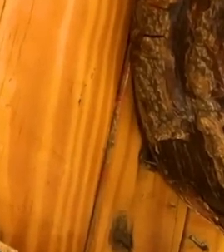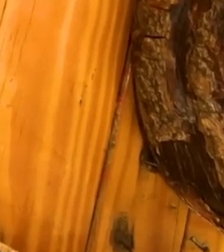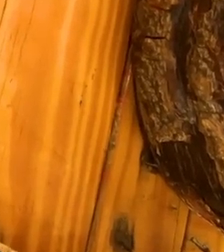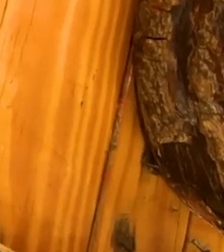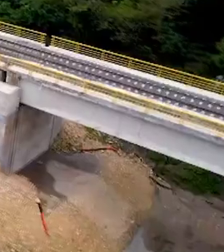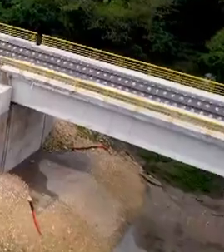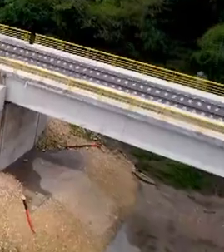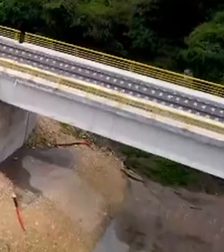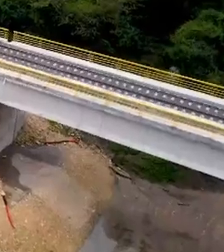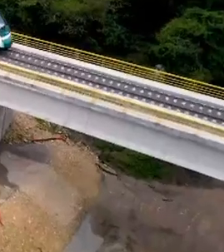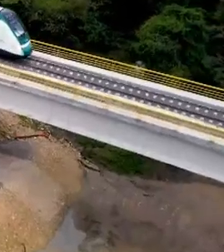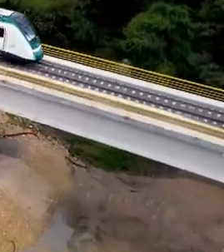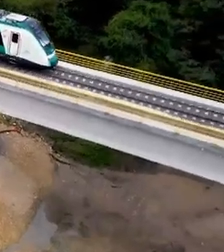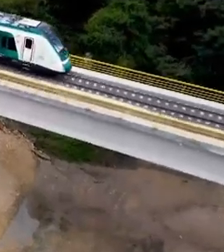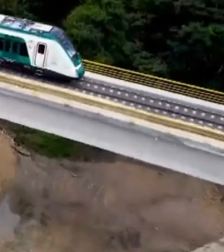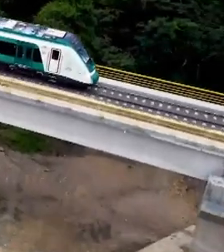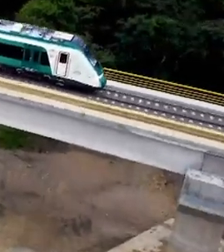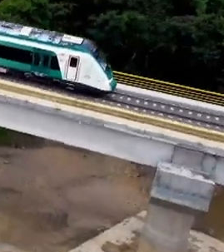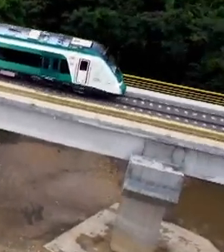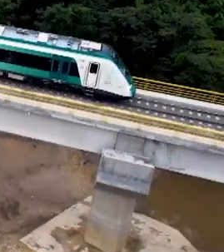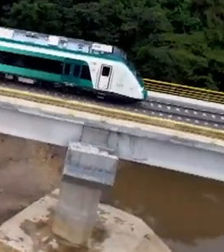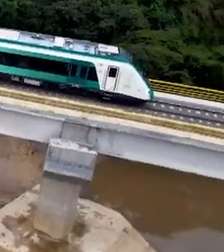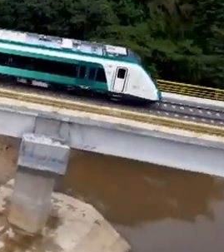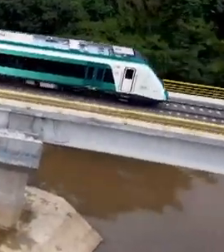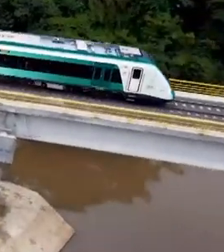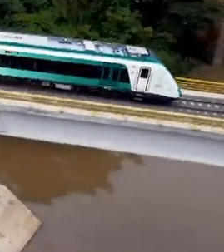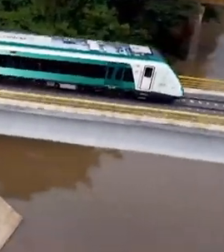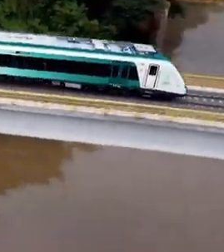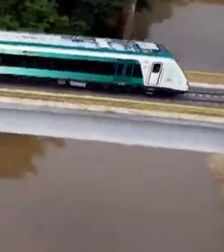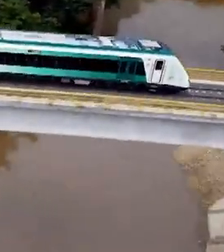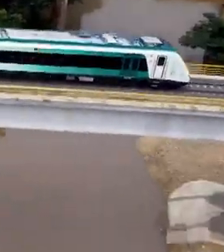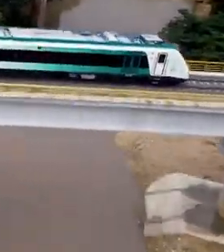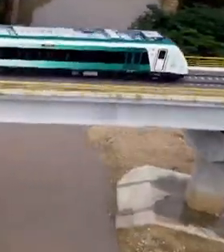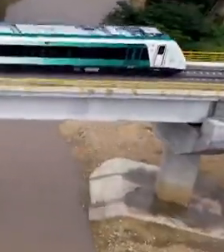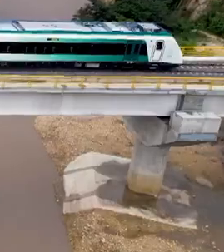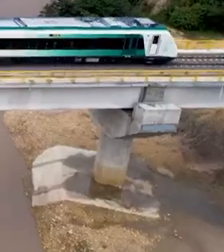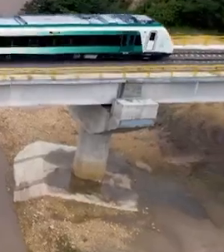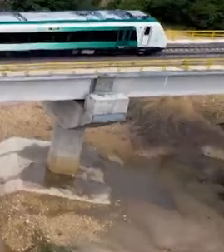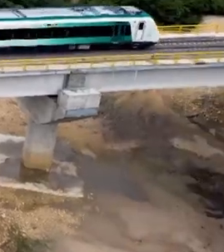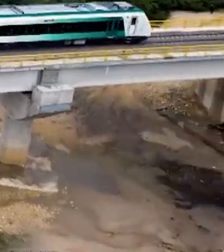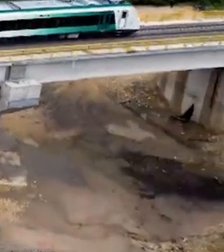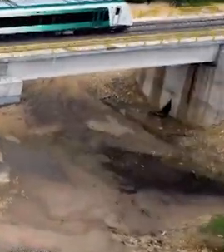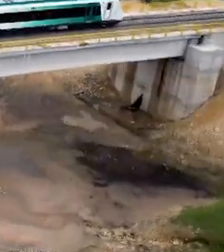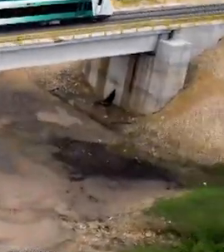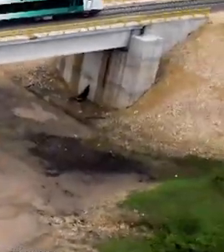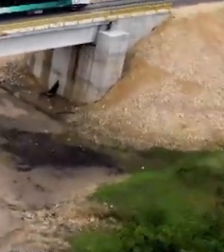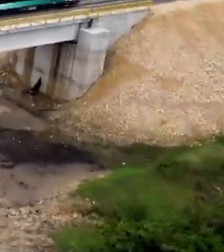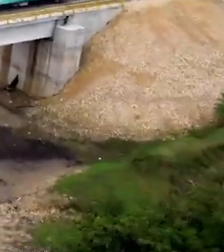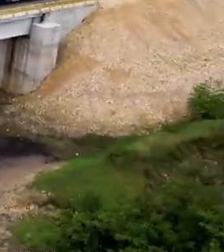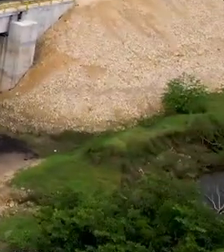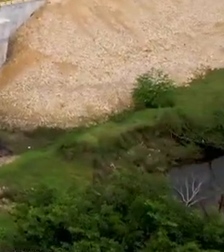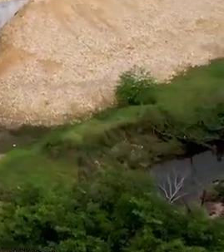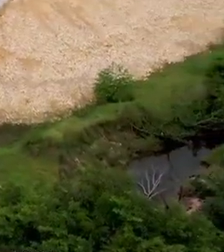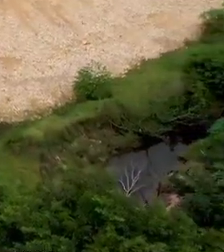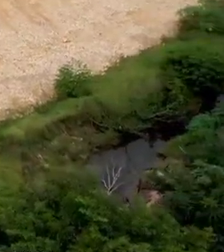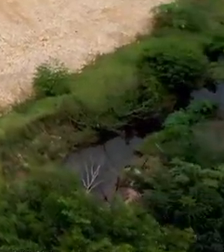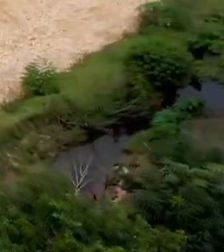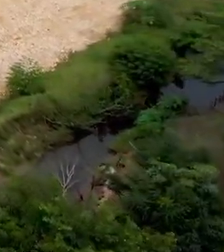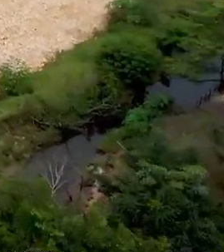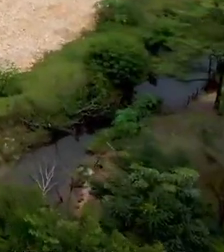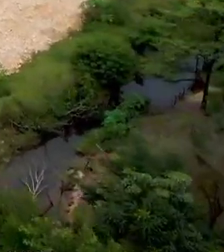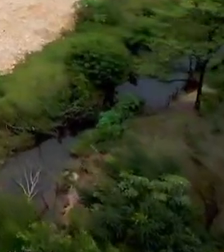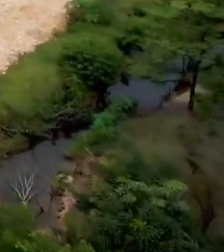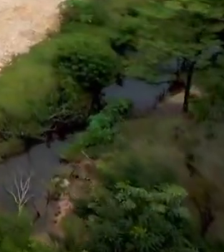región. Además, el maravilloso viaje cruza los ríos San Pedro y Candelaria, por donde el Tren Maya abre camino